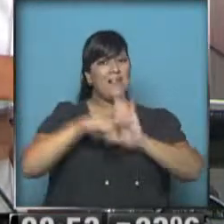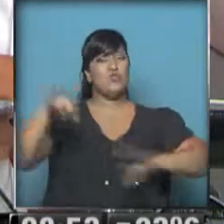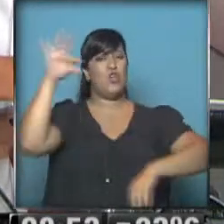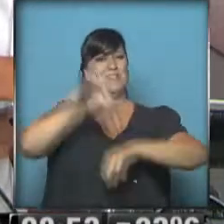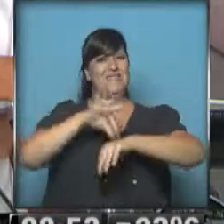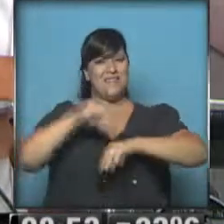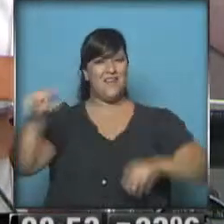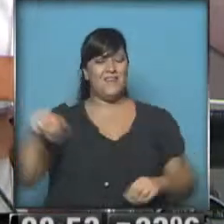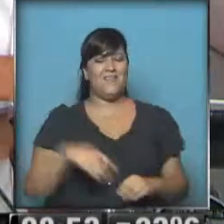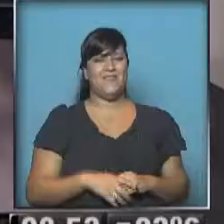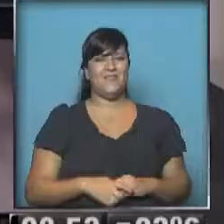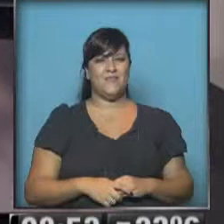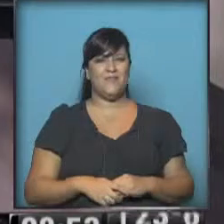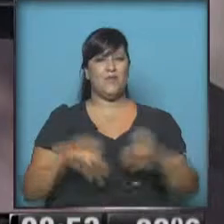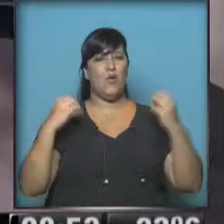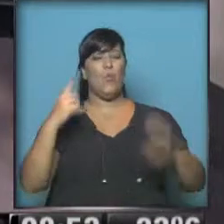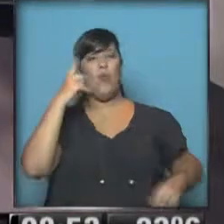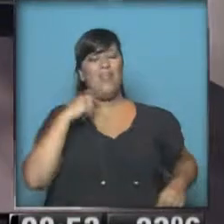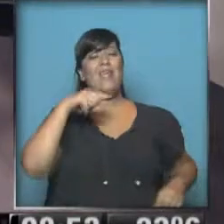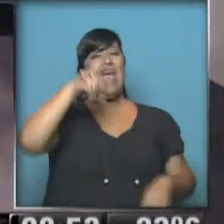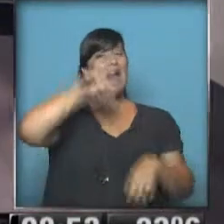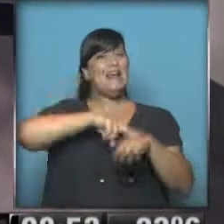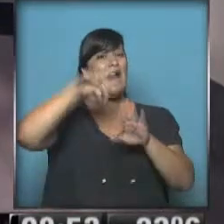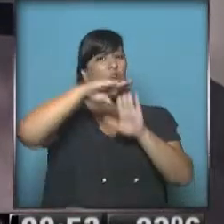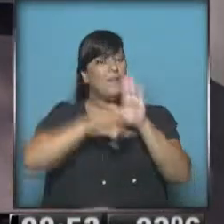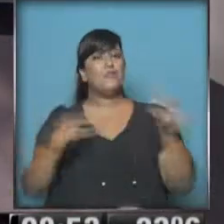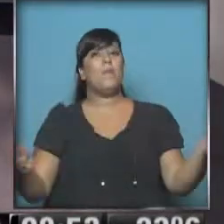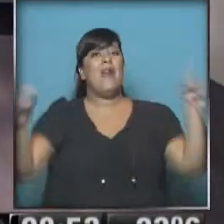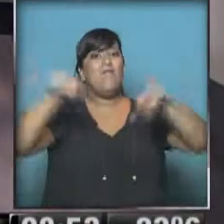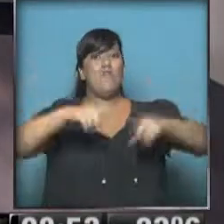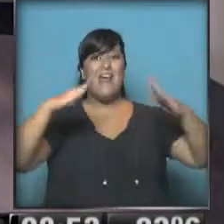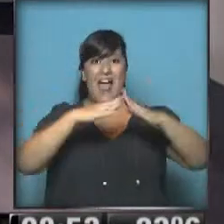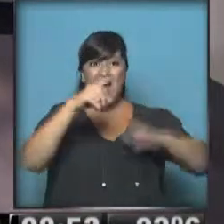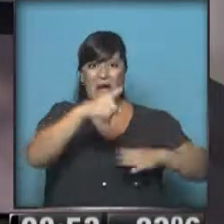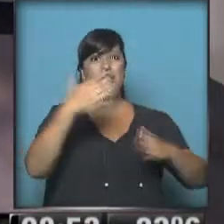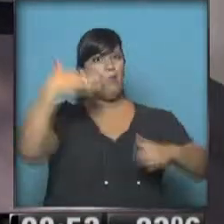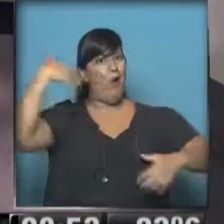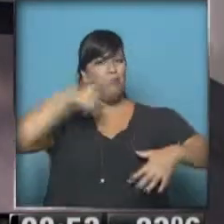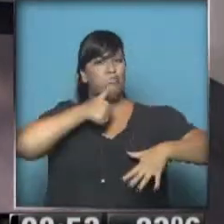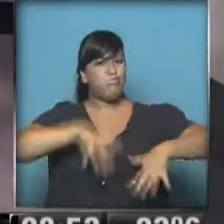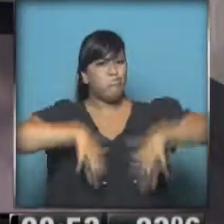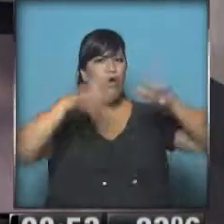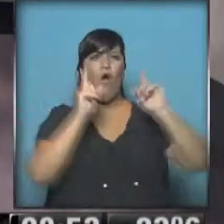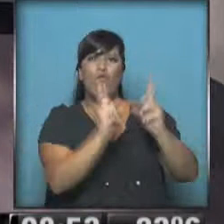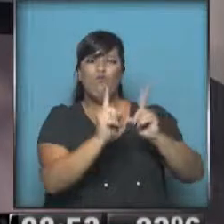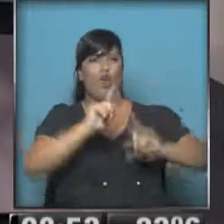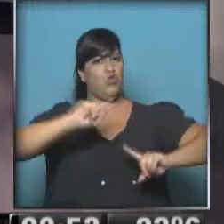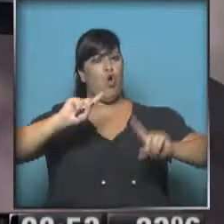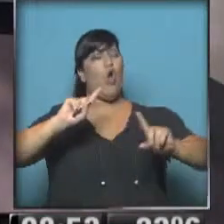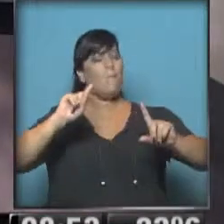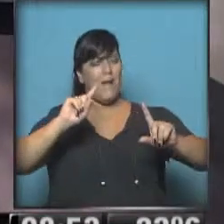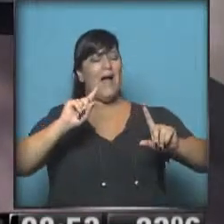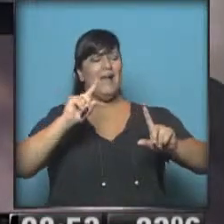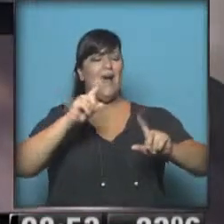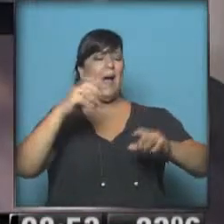es niega adelante buen día en este caso las recomendaciones para volver a casa de que las inundaciones queden ahí y que no sigan dañando la salud una vez que